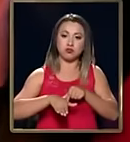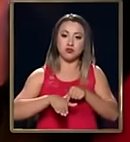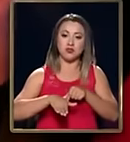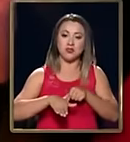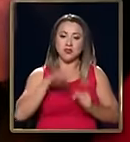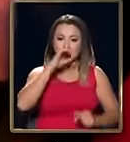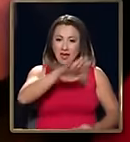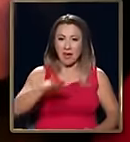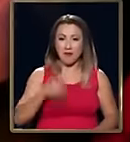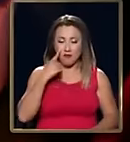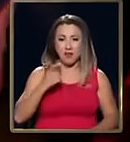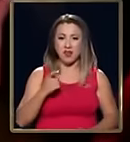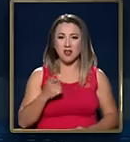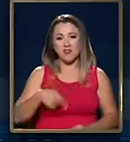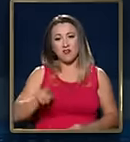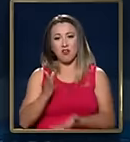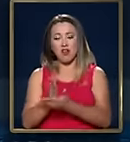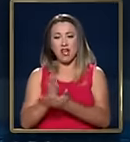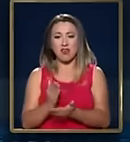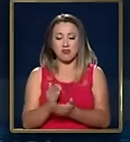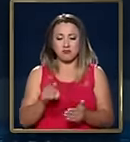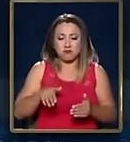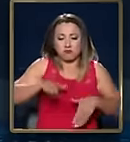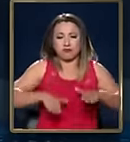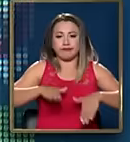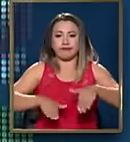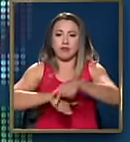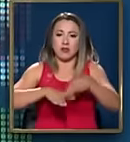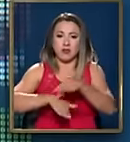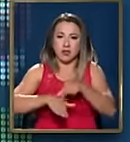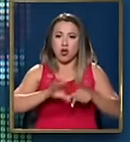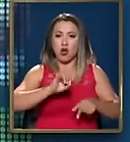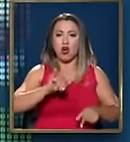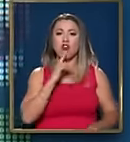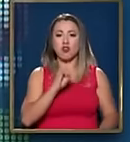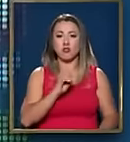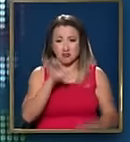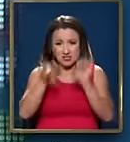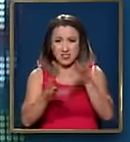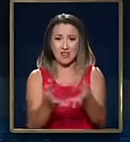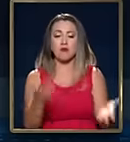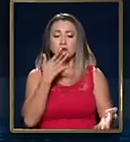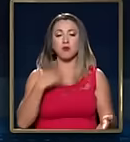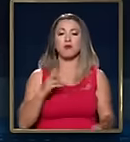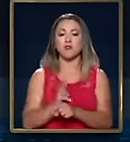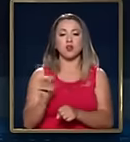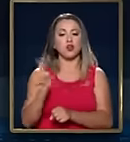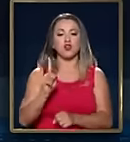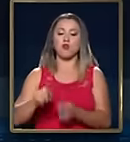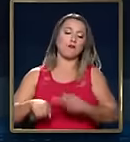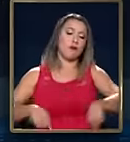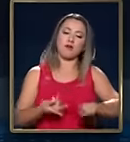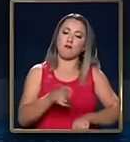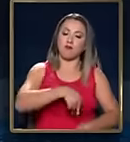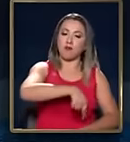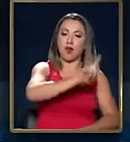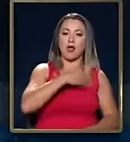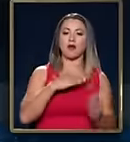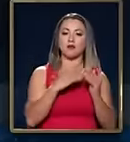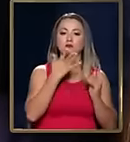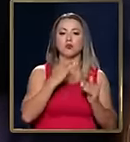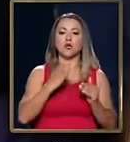ir al colegio con ojotas? Lo más terrible fue que el primer día el profesor me mandó para la casa porque andaba con los forros lisos. No, güey,